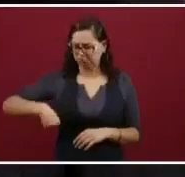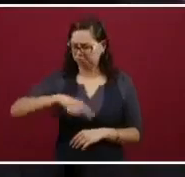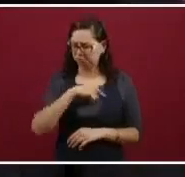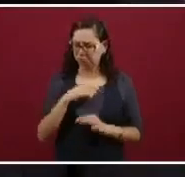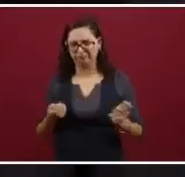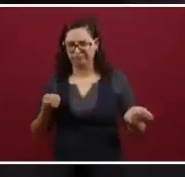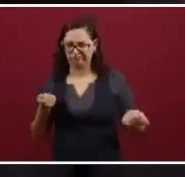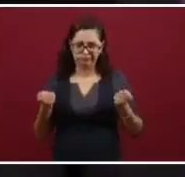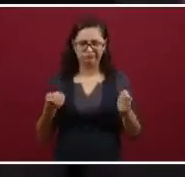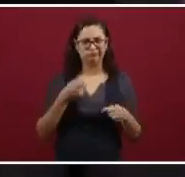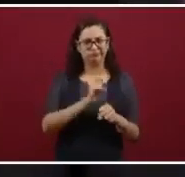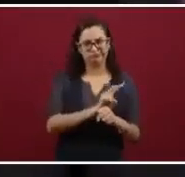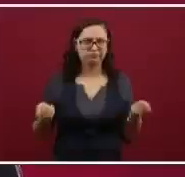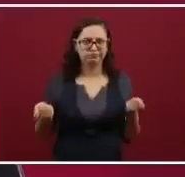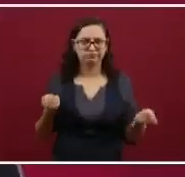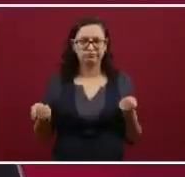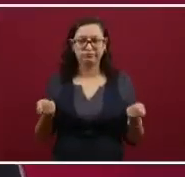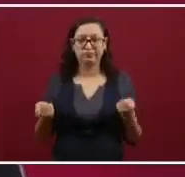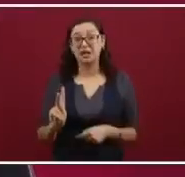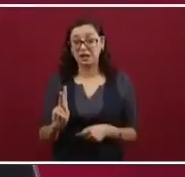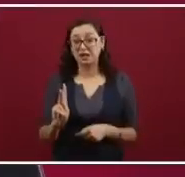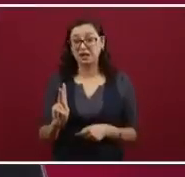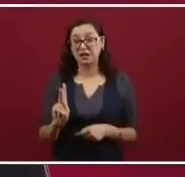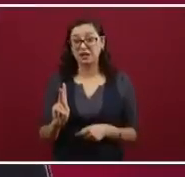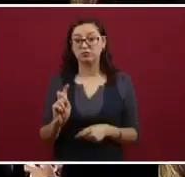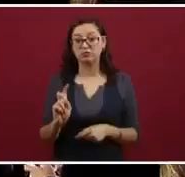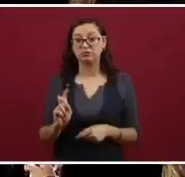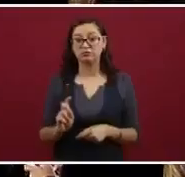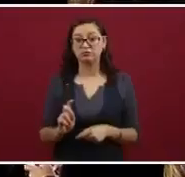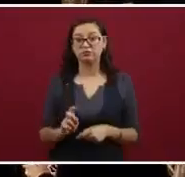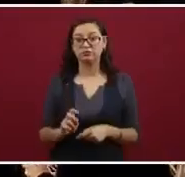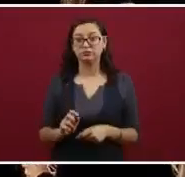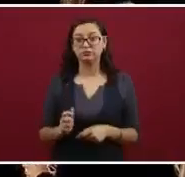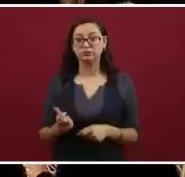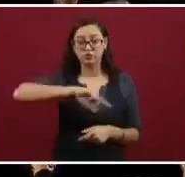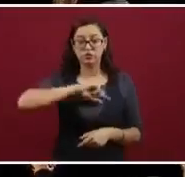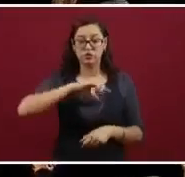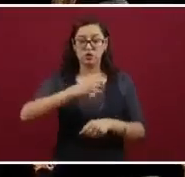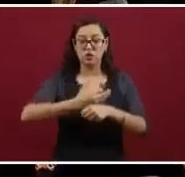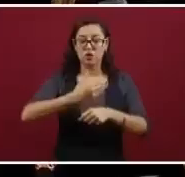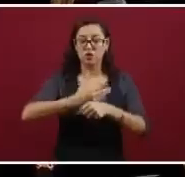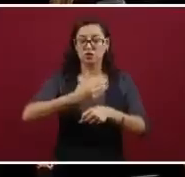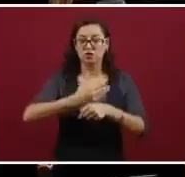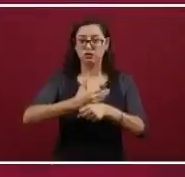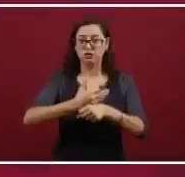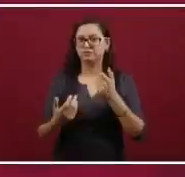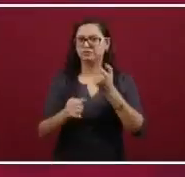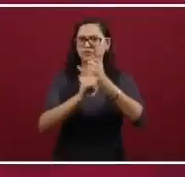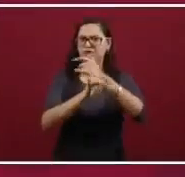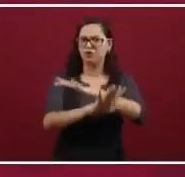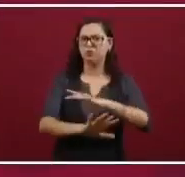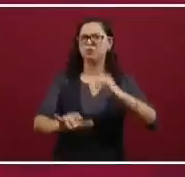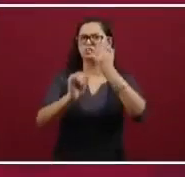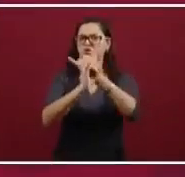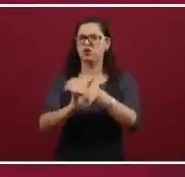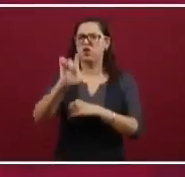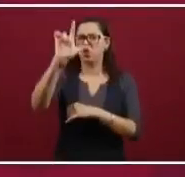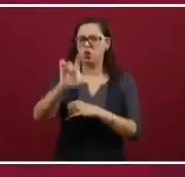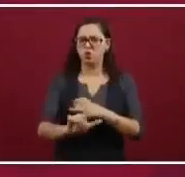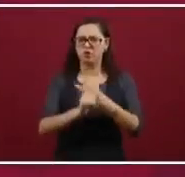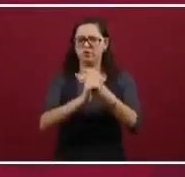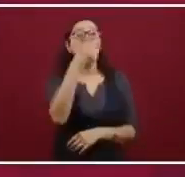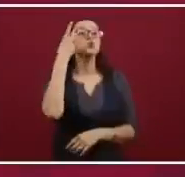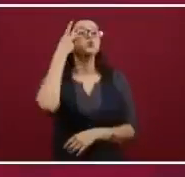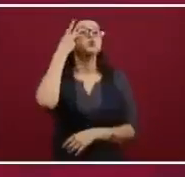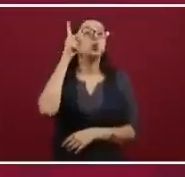estamos controlando ese precio. Lo que estamos buscando con esta información es de que el distribuidor